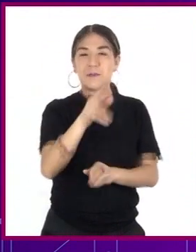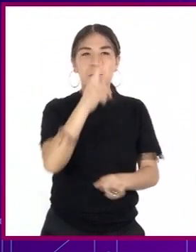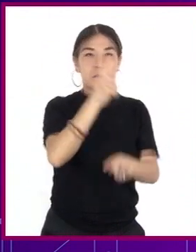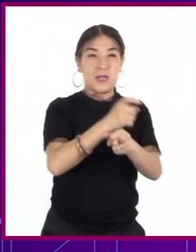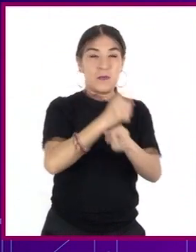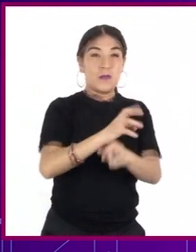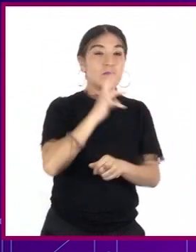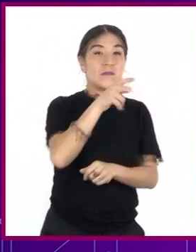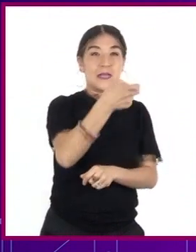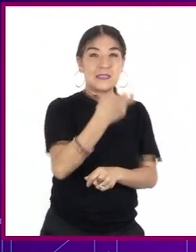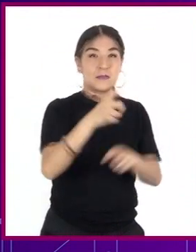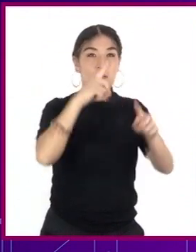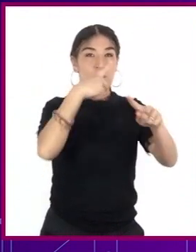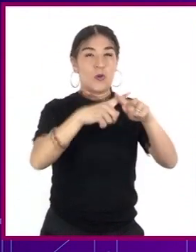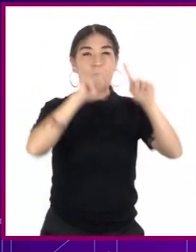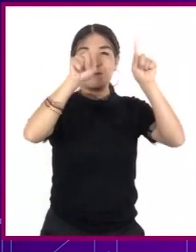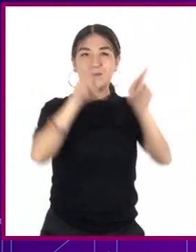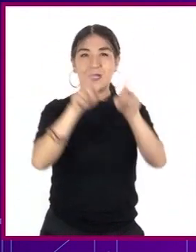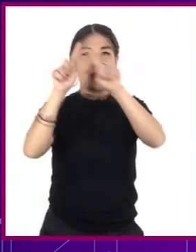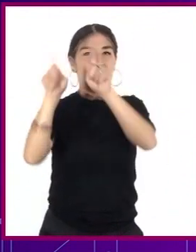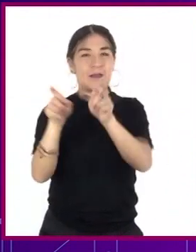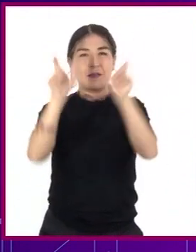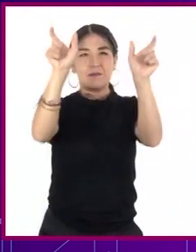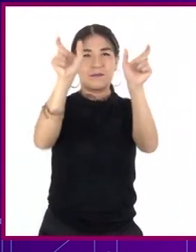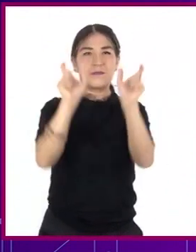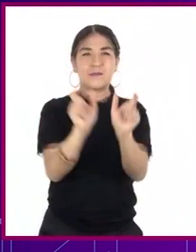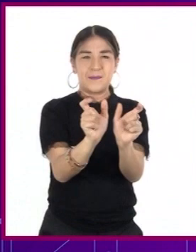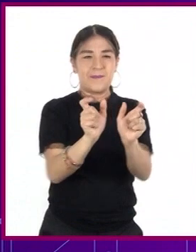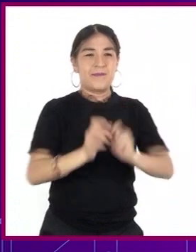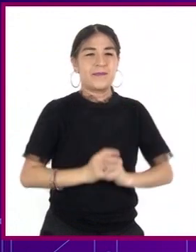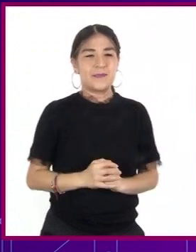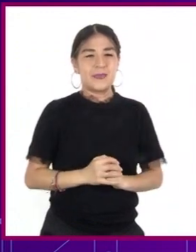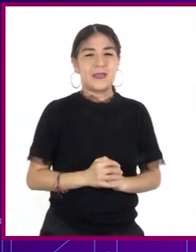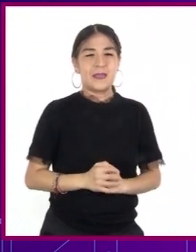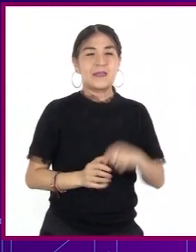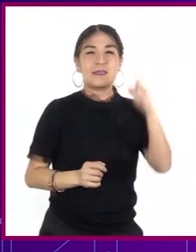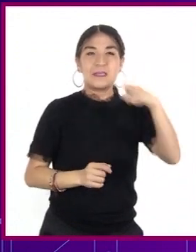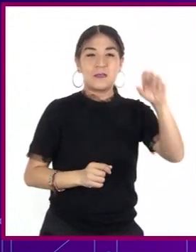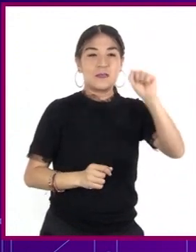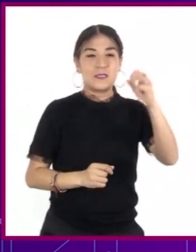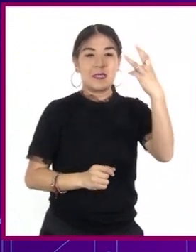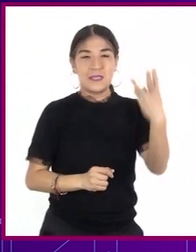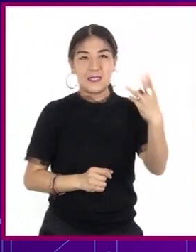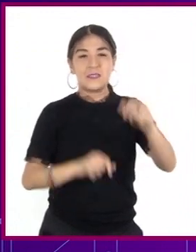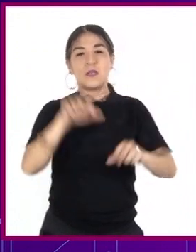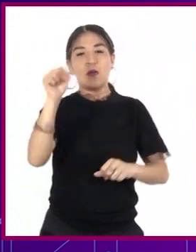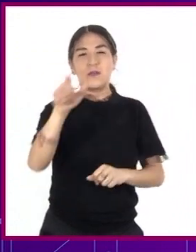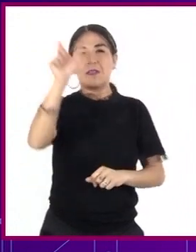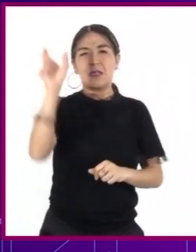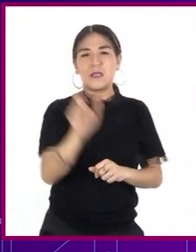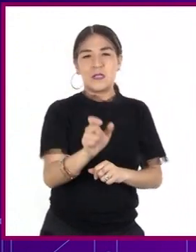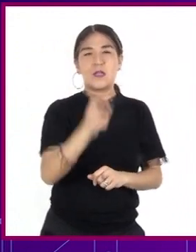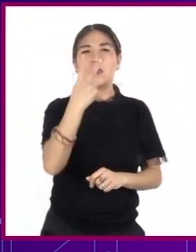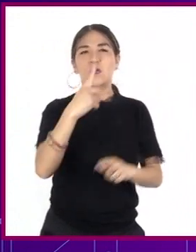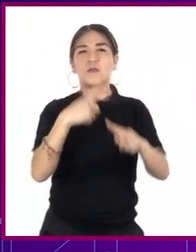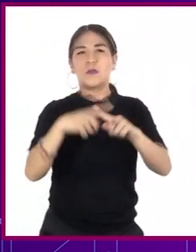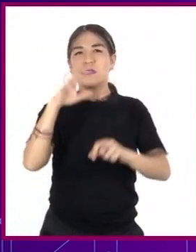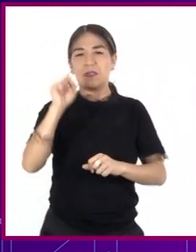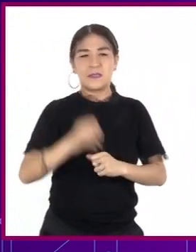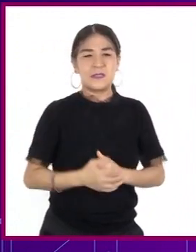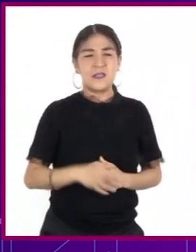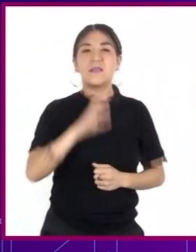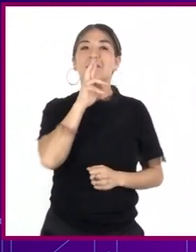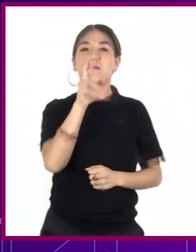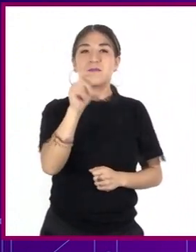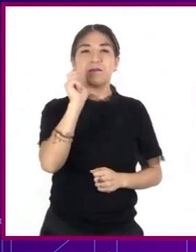debemos resolver las multiplicaciones de 2 por 163 y 2 por 60, de donde se